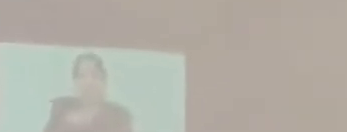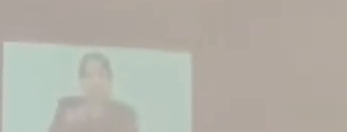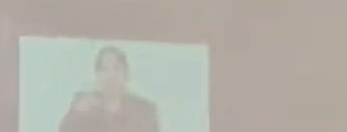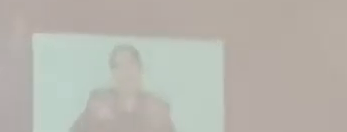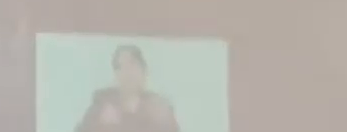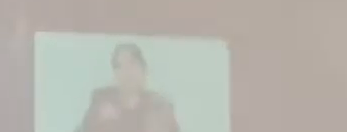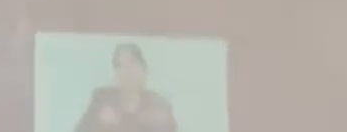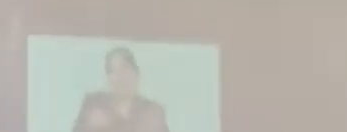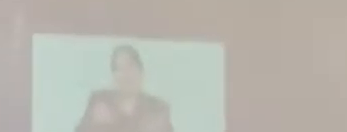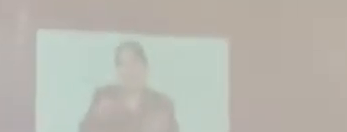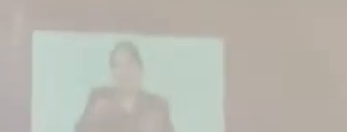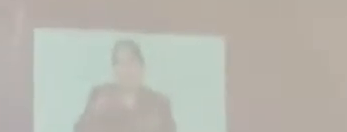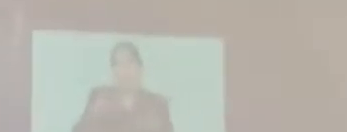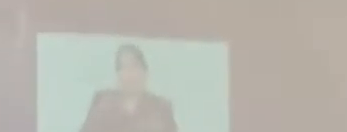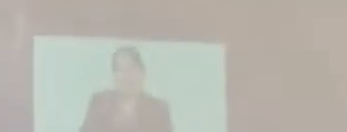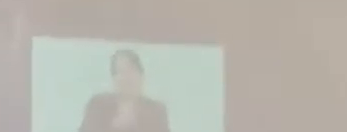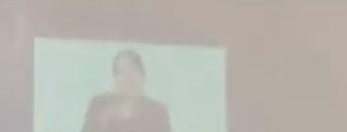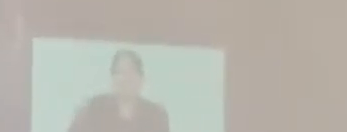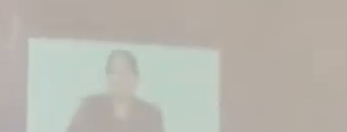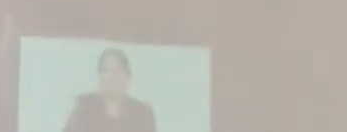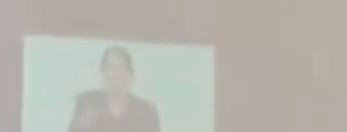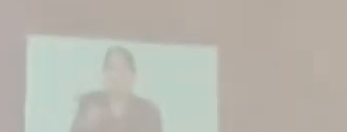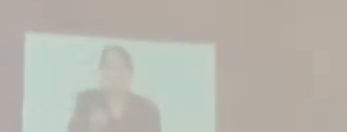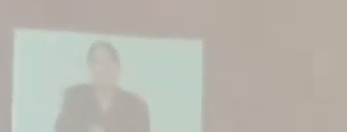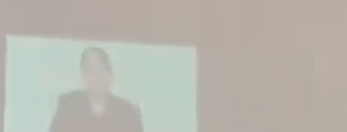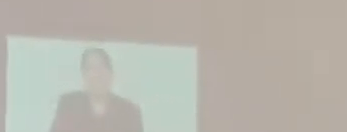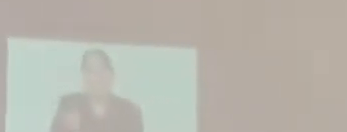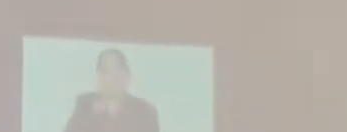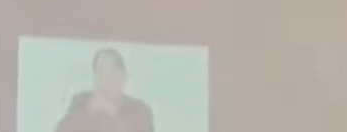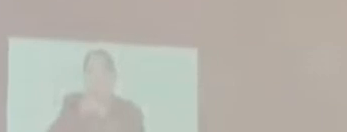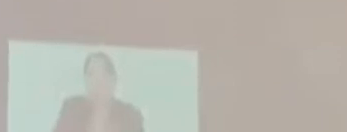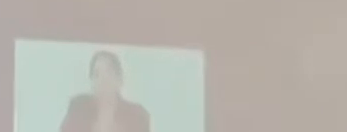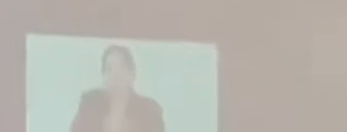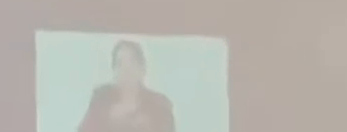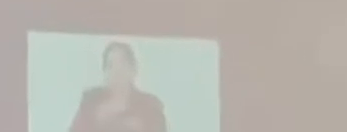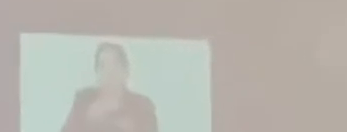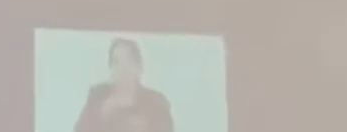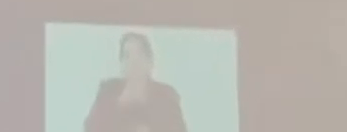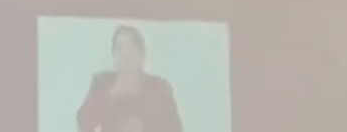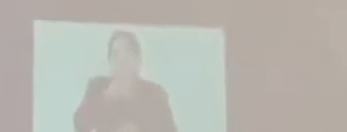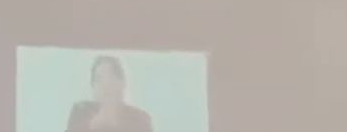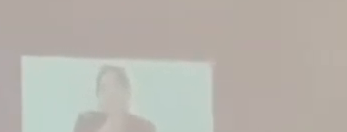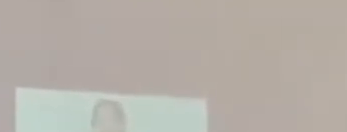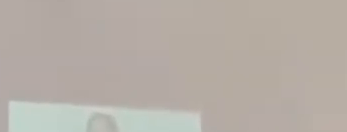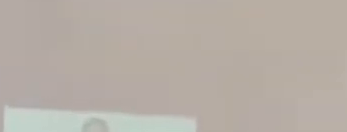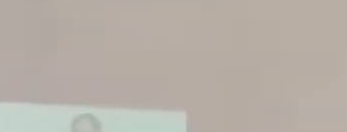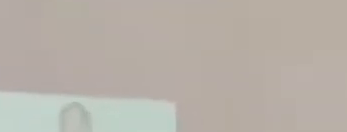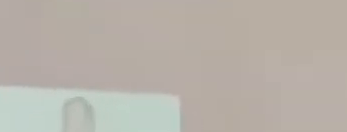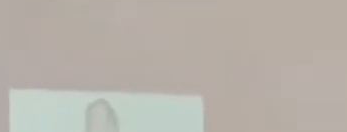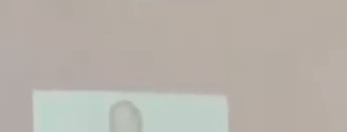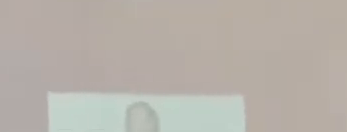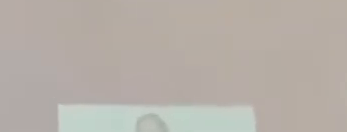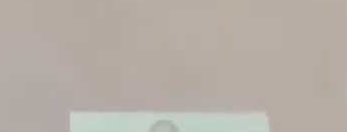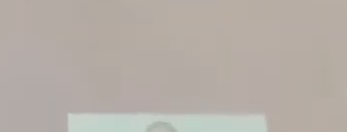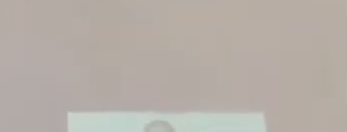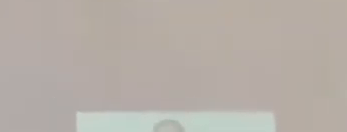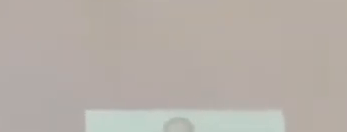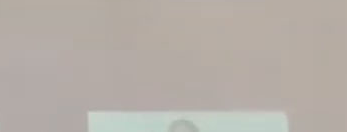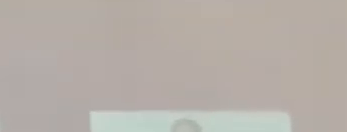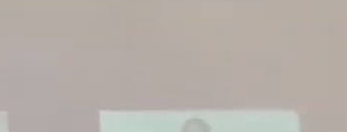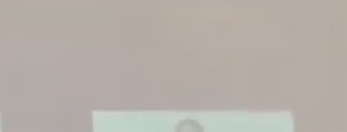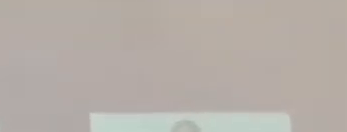La chat se recupera. Y por ello quiero agradecer a pequeños, a